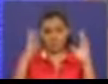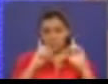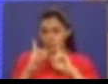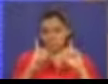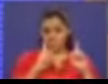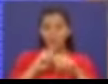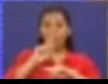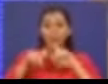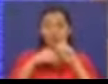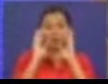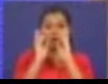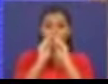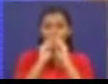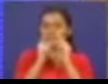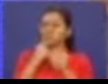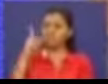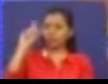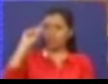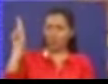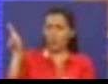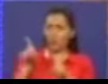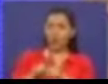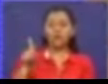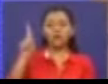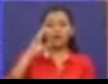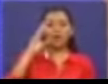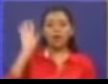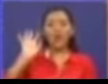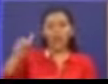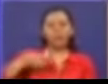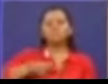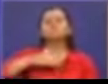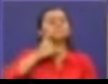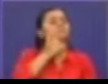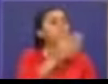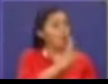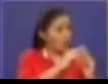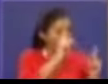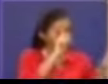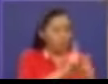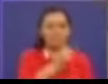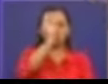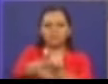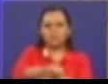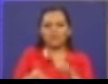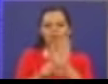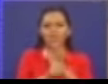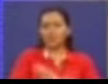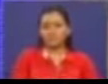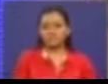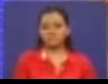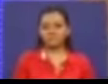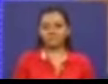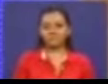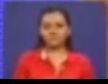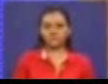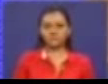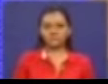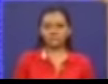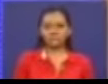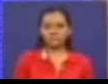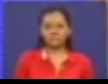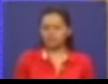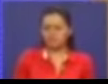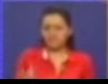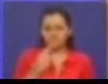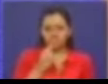le rechazaba los proyectos de ley a Férez Cordero, a la brava los emitía por decreto ley, hacía decretos leyes, ¿no? A la brava,